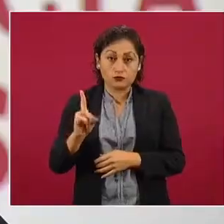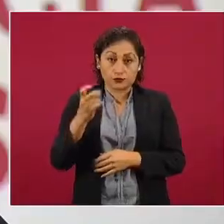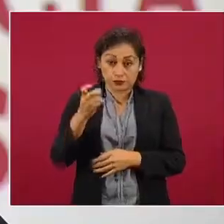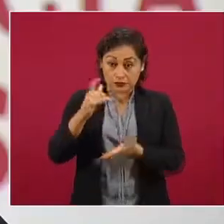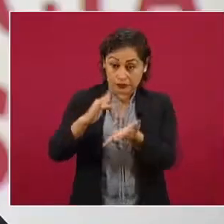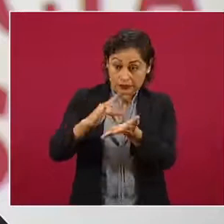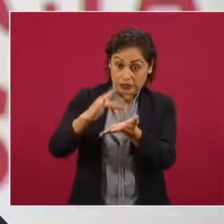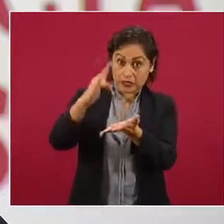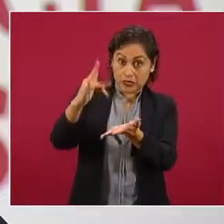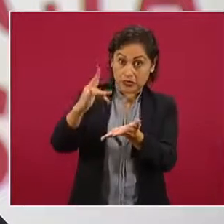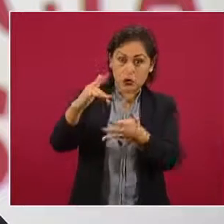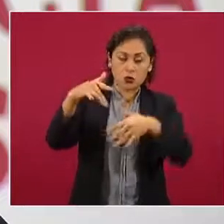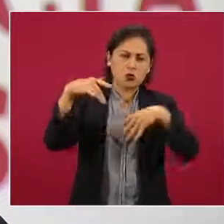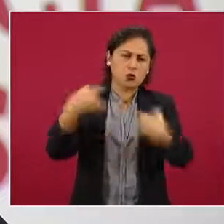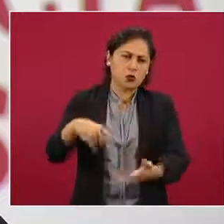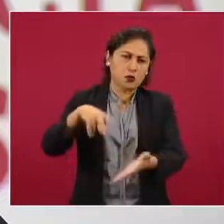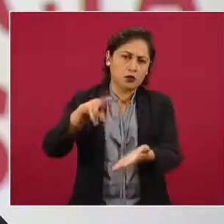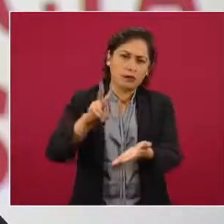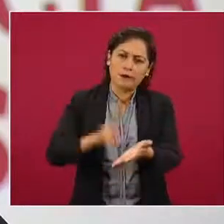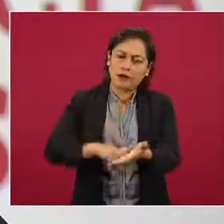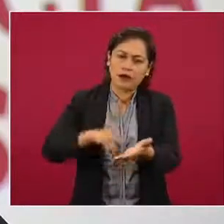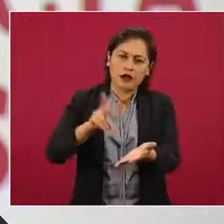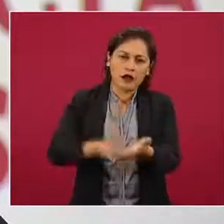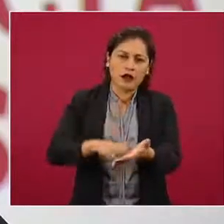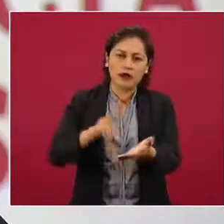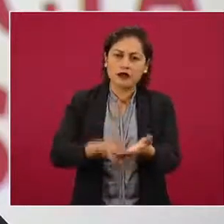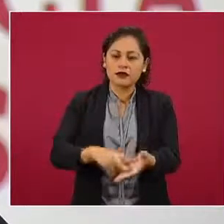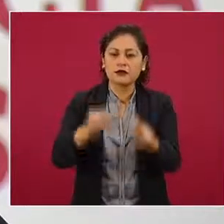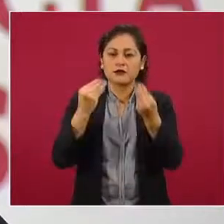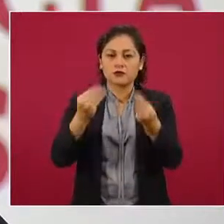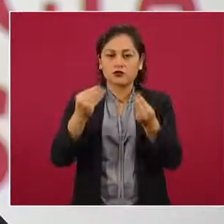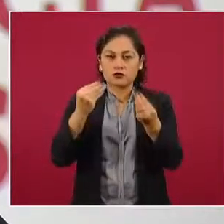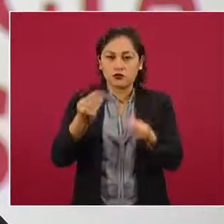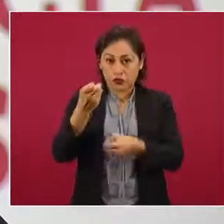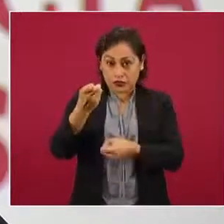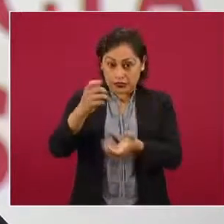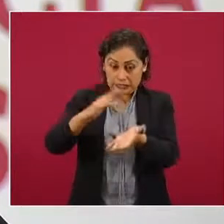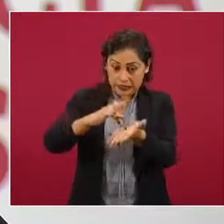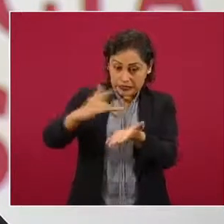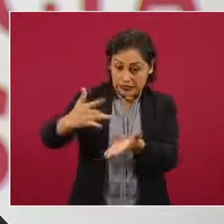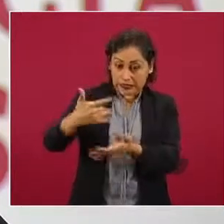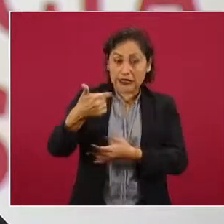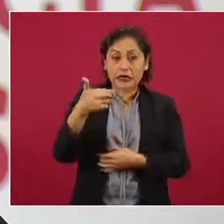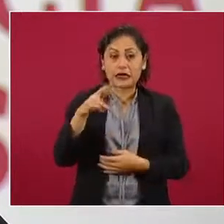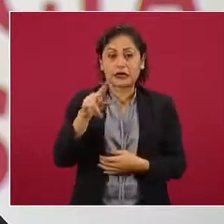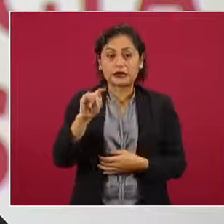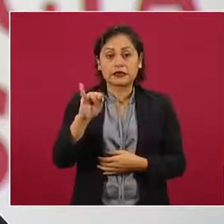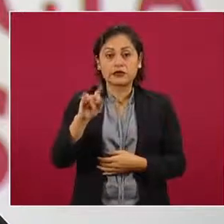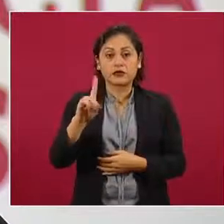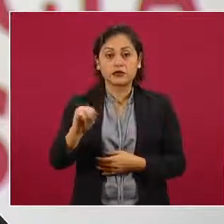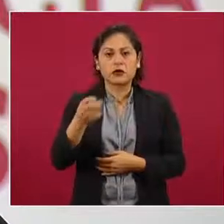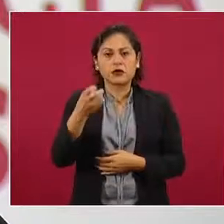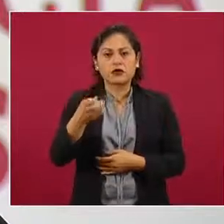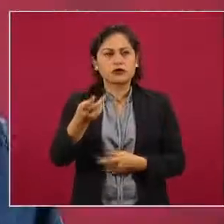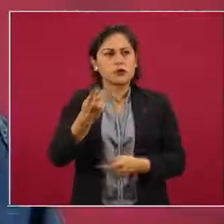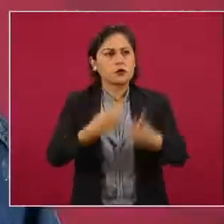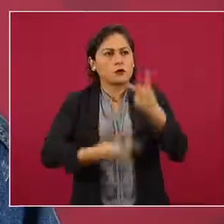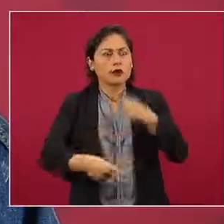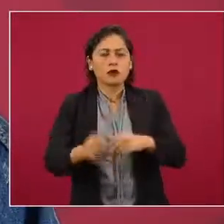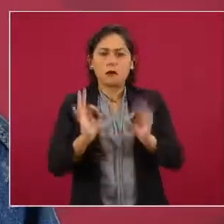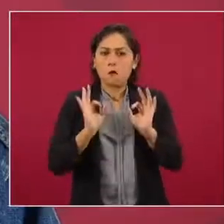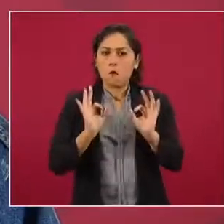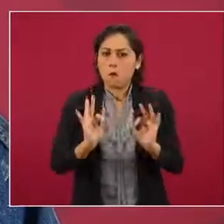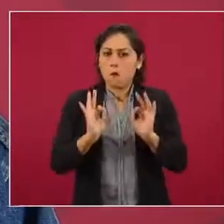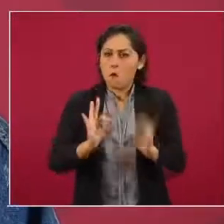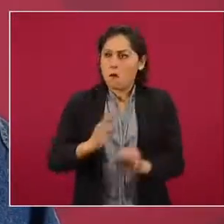persona. La gratitud es un atributo que dignifica como ningún otro y su contrario, la